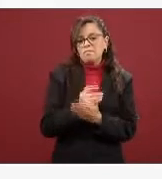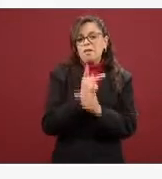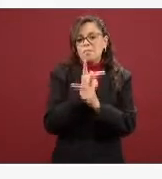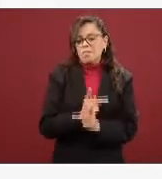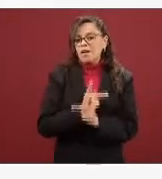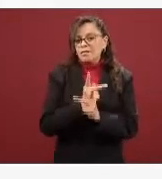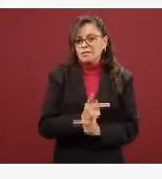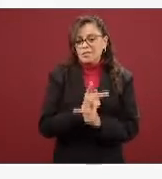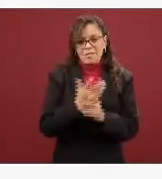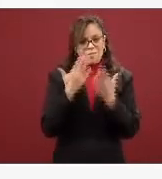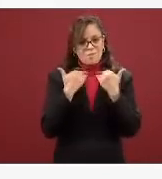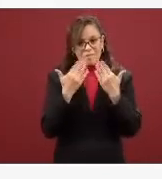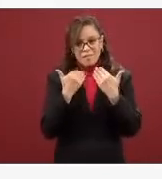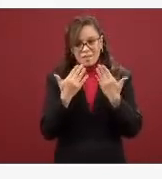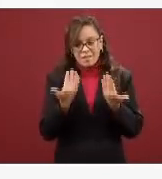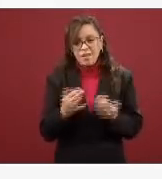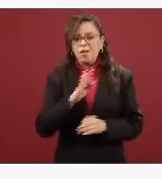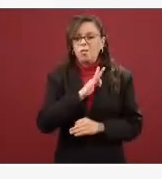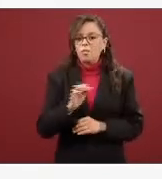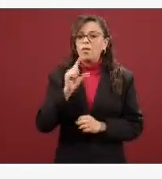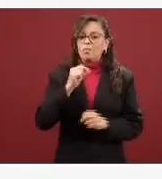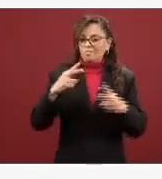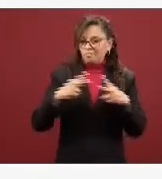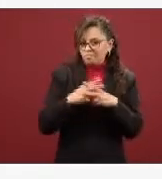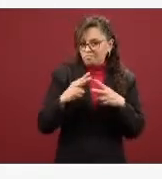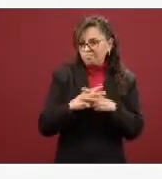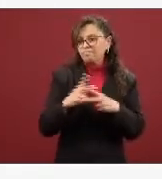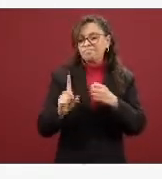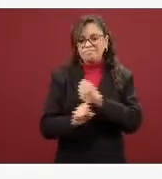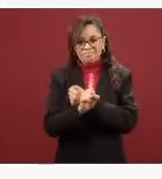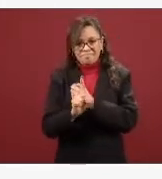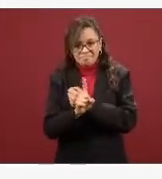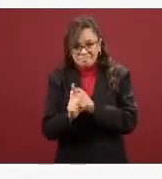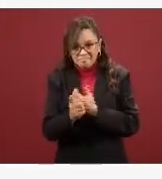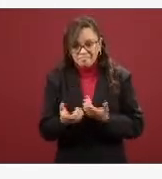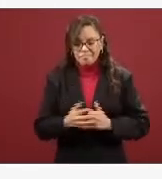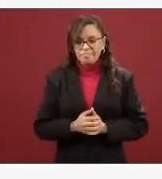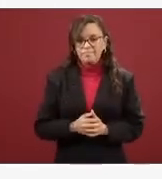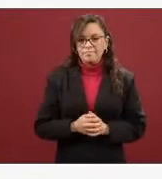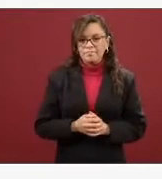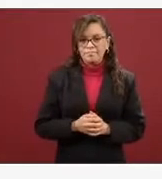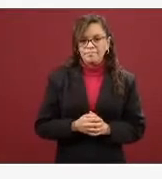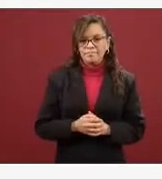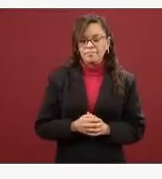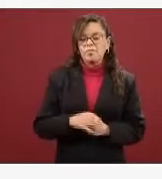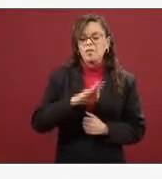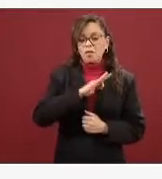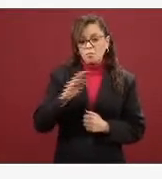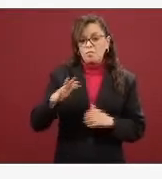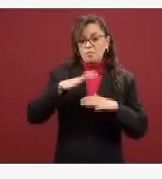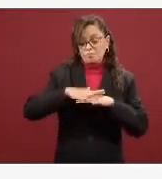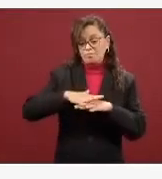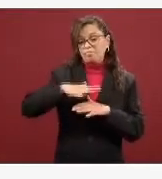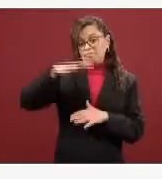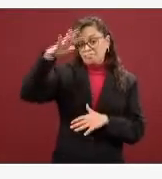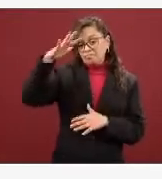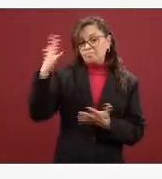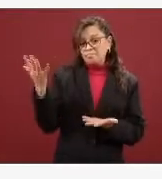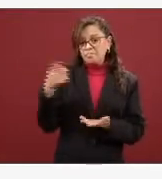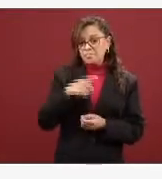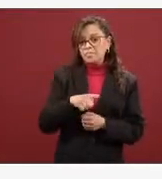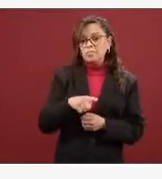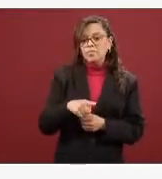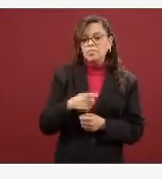generar de alguna forma peleas, conflictos. Puede aumentar o incrementar estados de descanso, pero